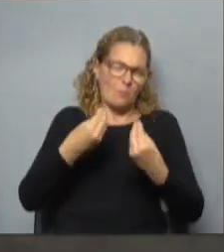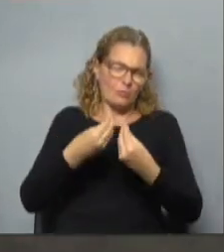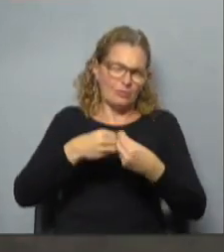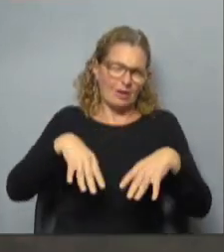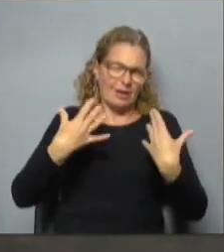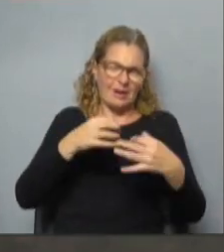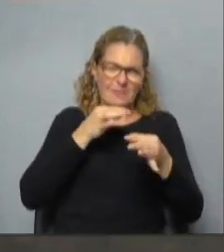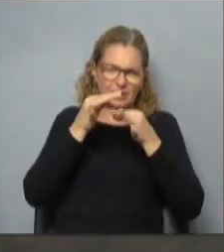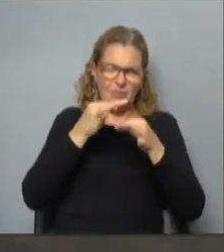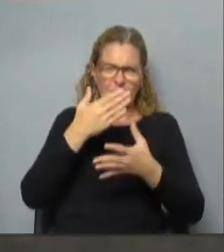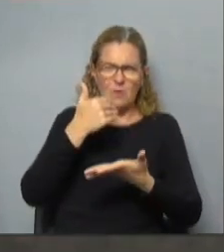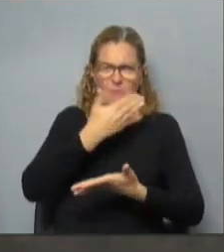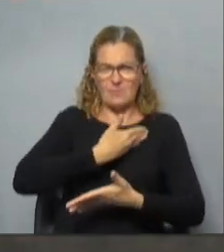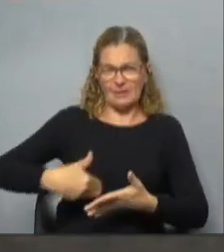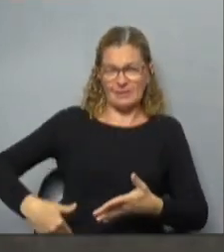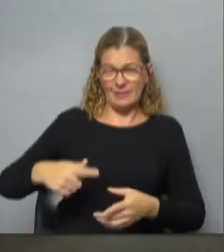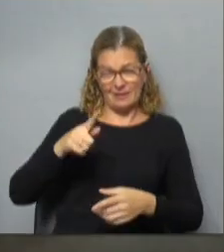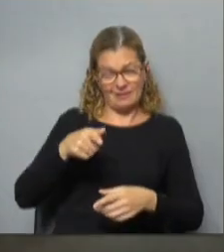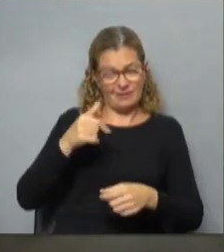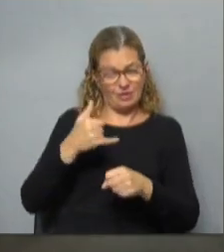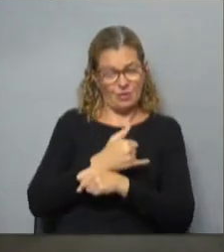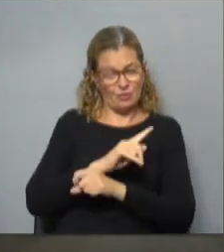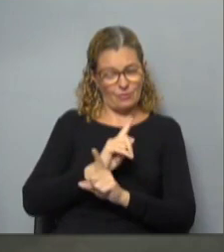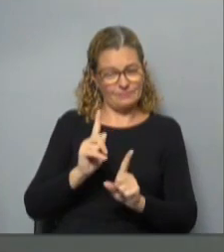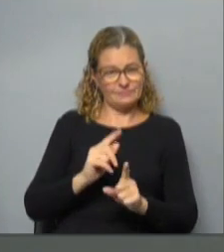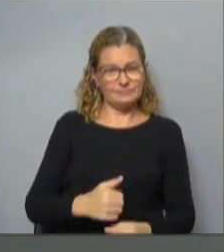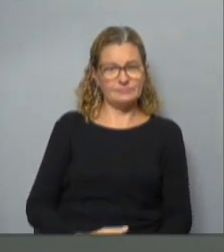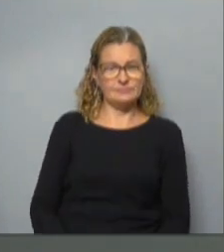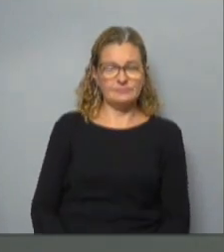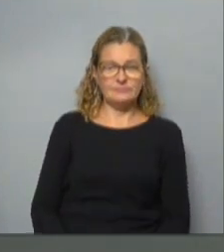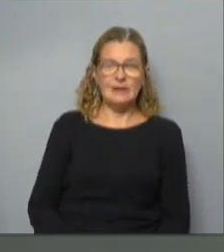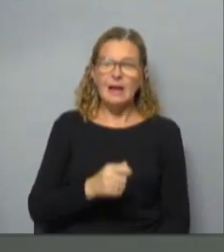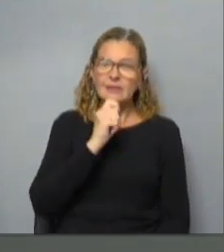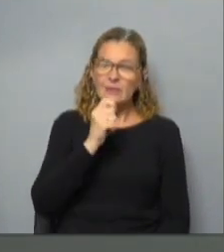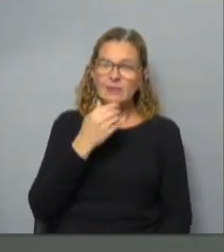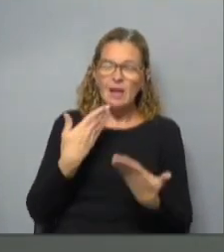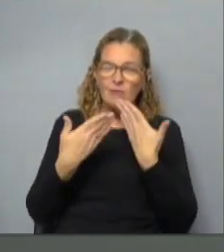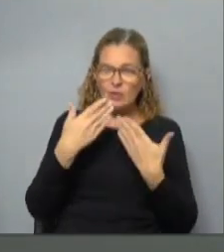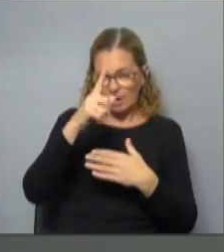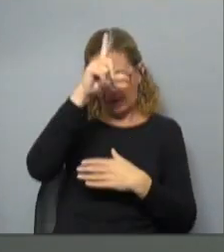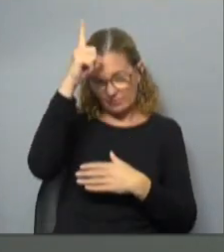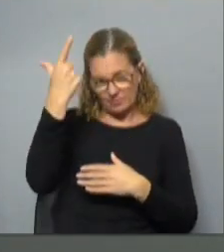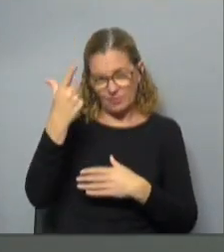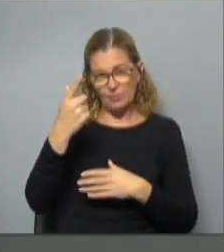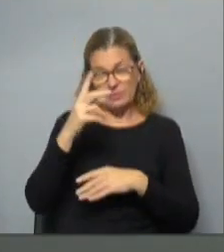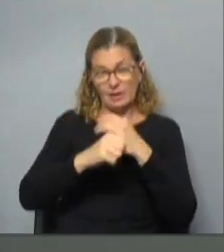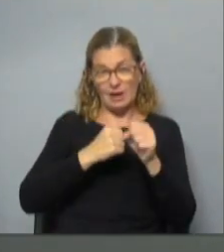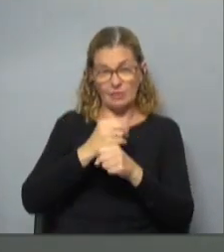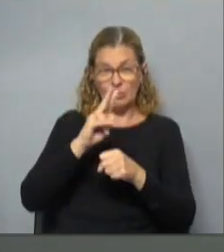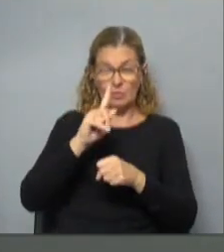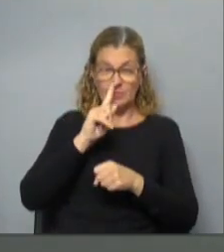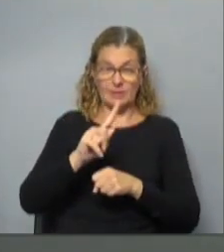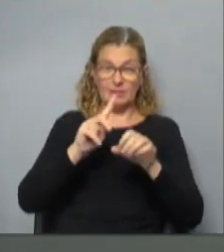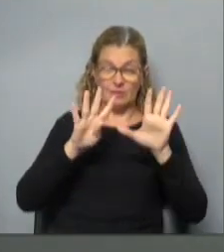parece que un presidente no no puede cometer ese error en la entrevista hacia habló de lacalle pou se habló de 2019 y